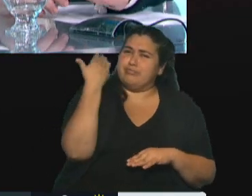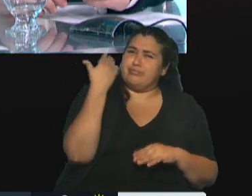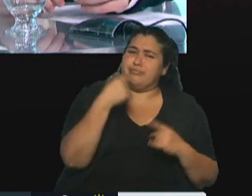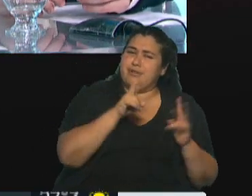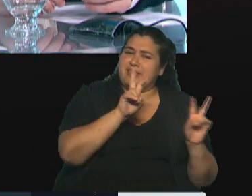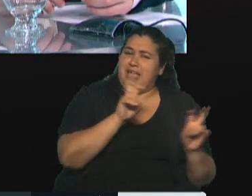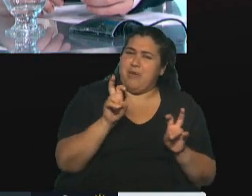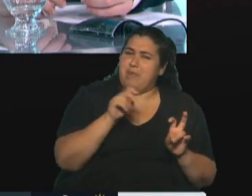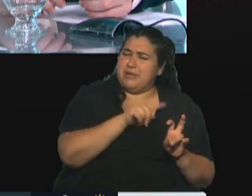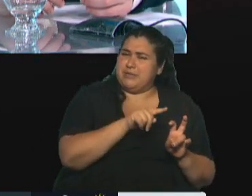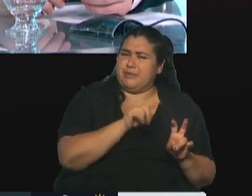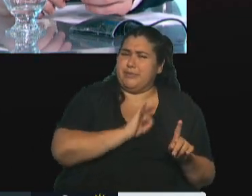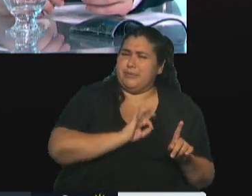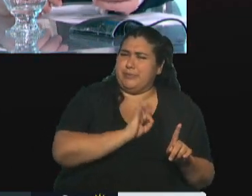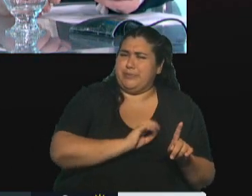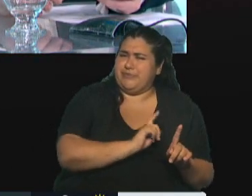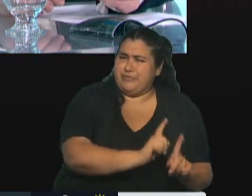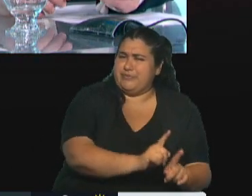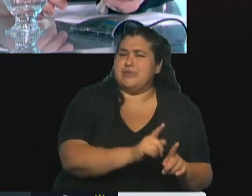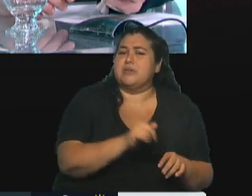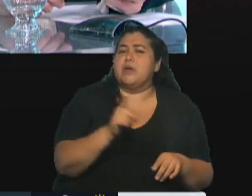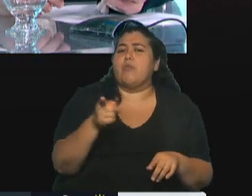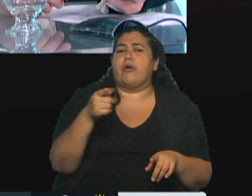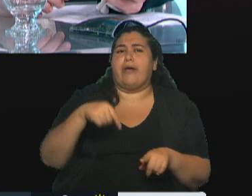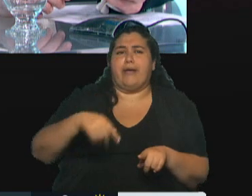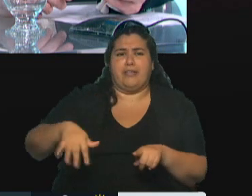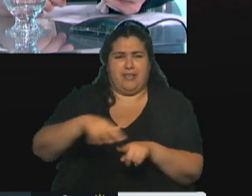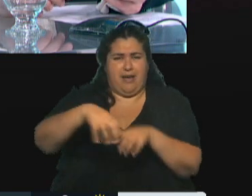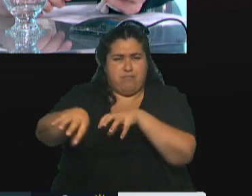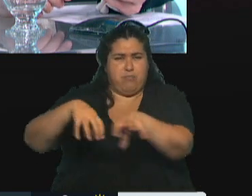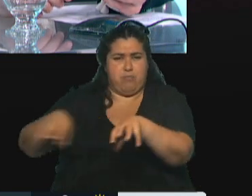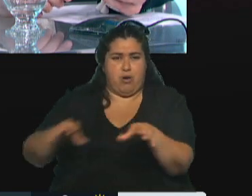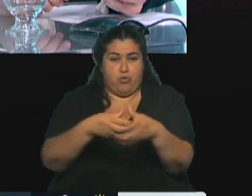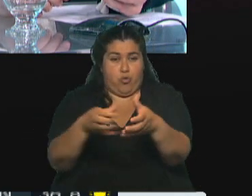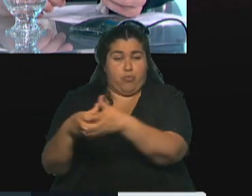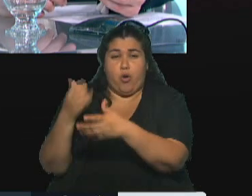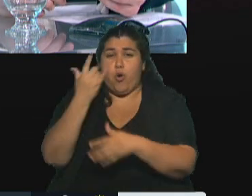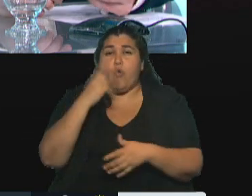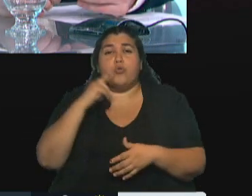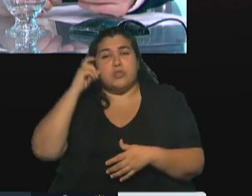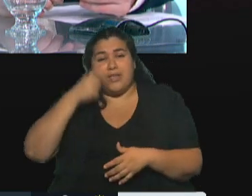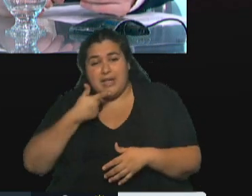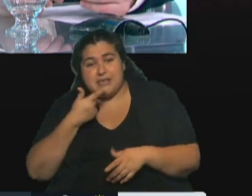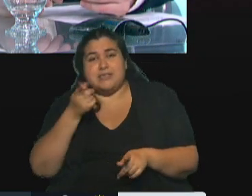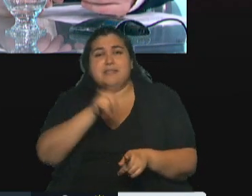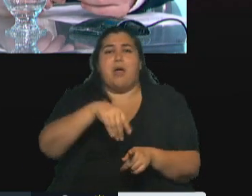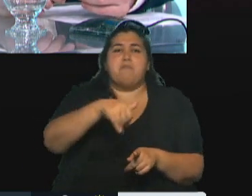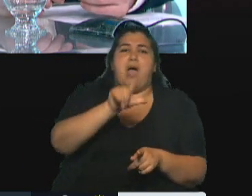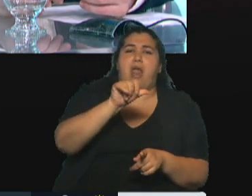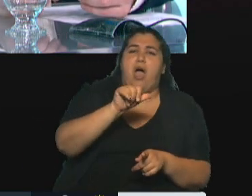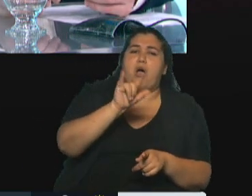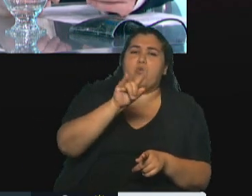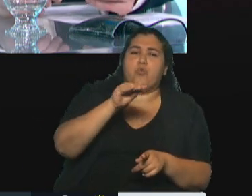son milenarias y perduran, porque estas cuestiones étnicas, los hutíes, los balauchi, son